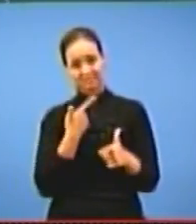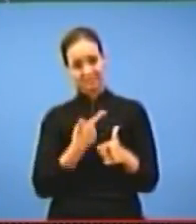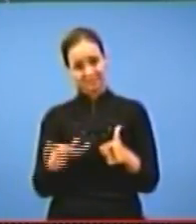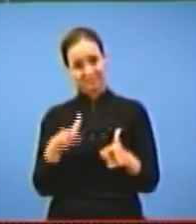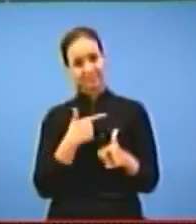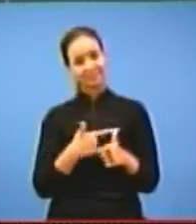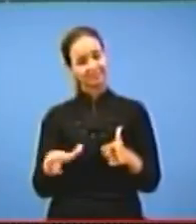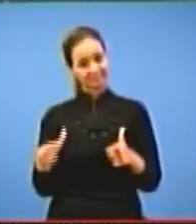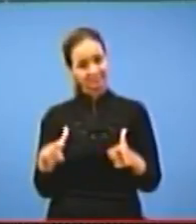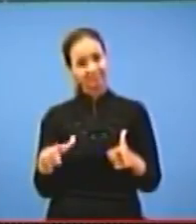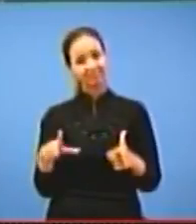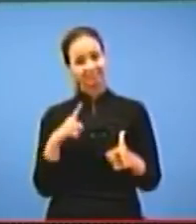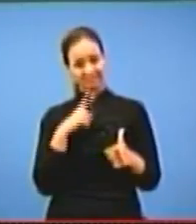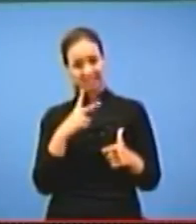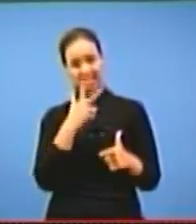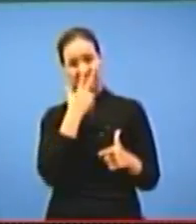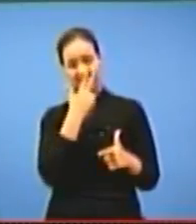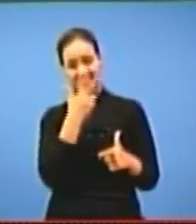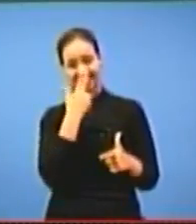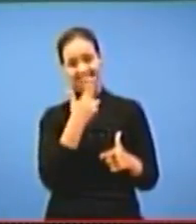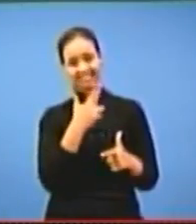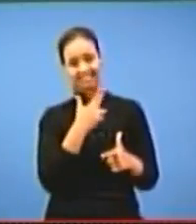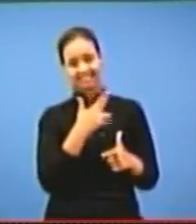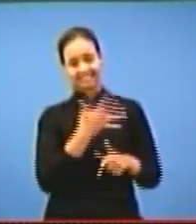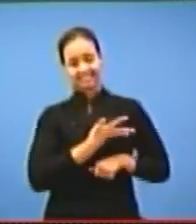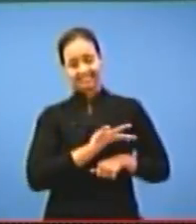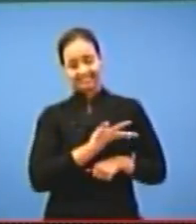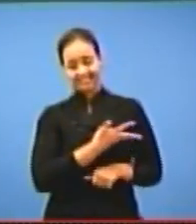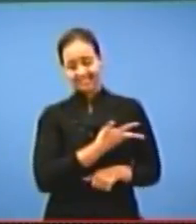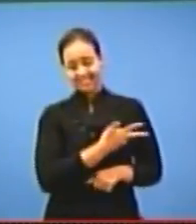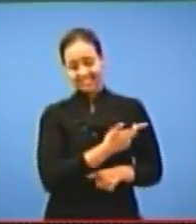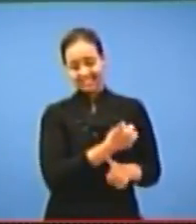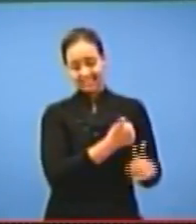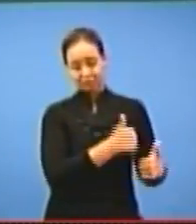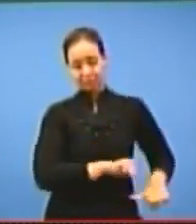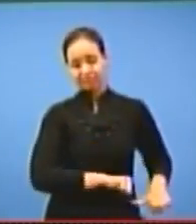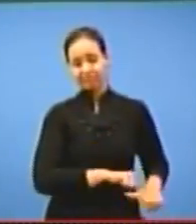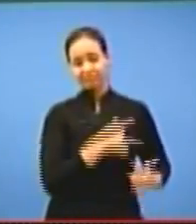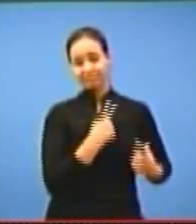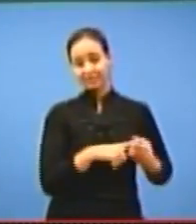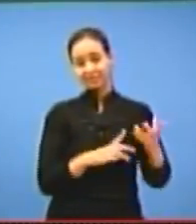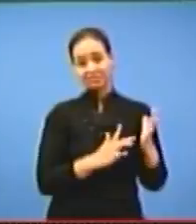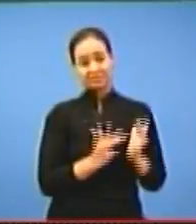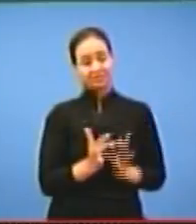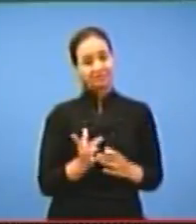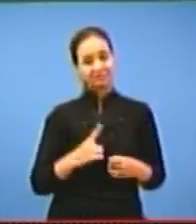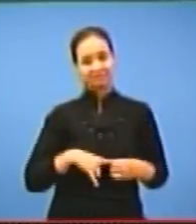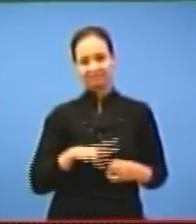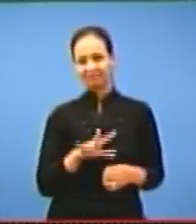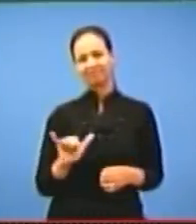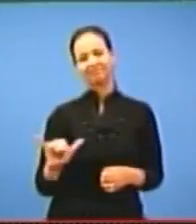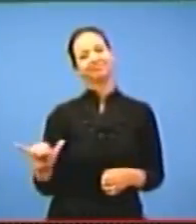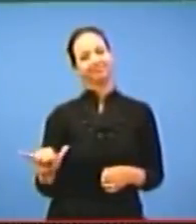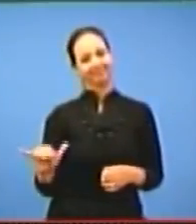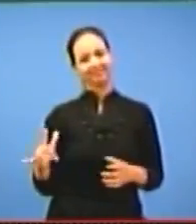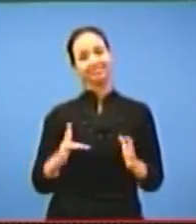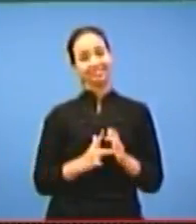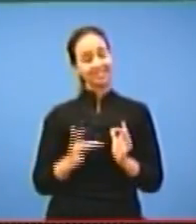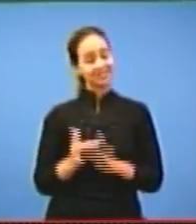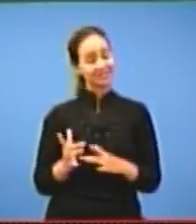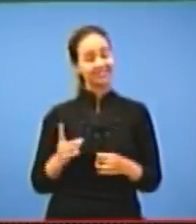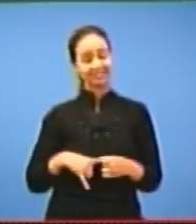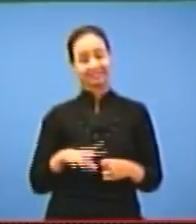Nosotros estamos debajo, estamos siendo apretados, porque es la última hora. Jesús ya va a volver. Él